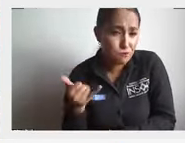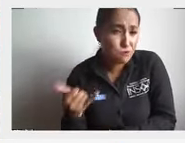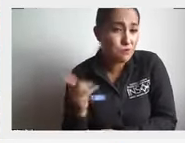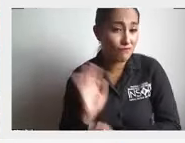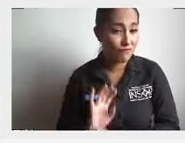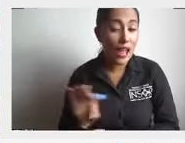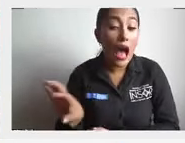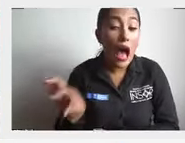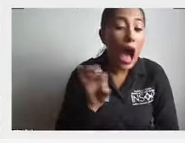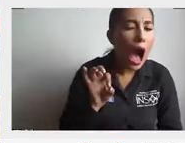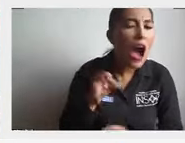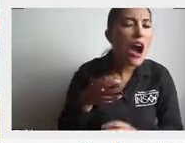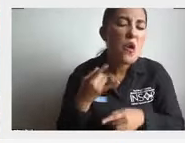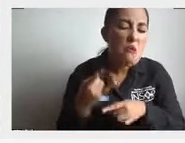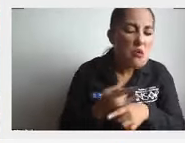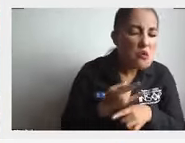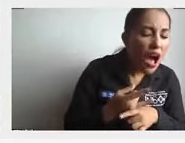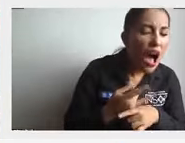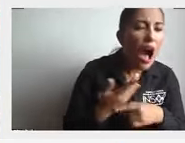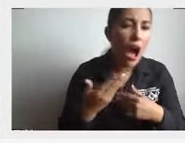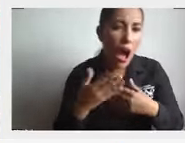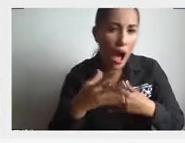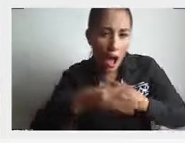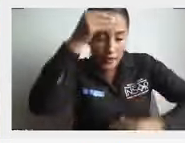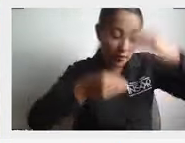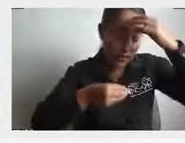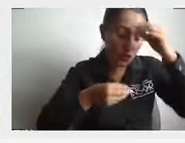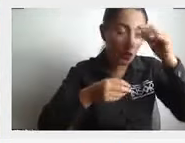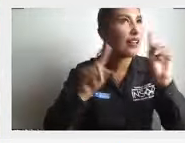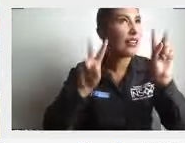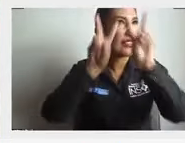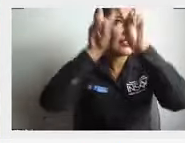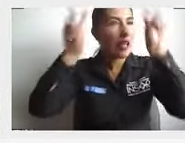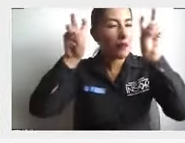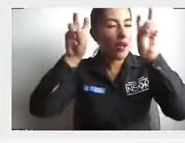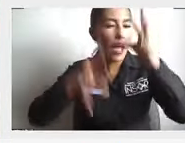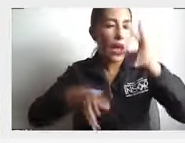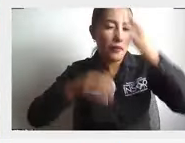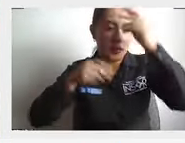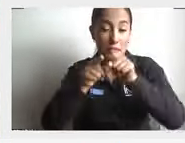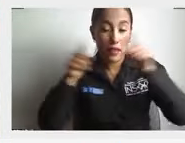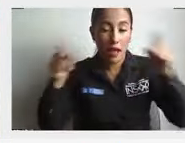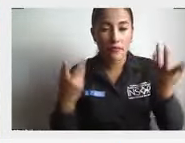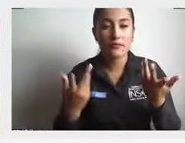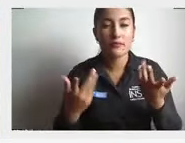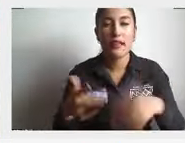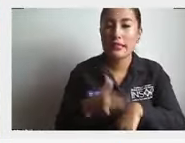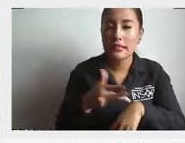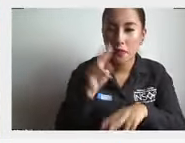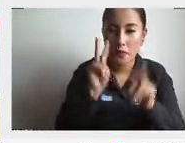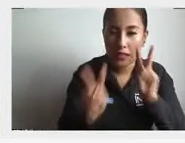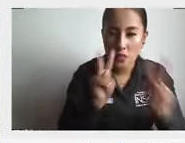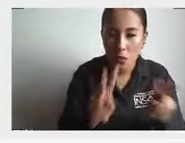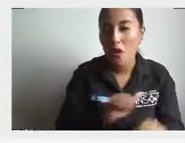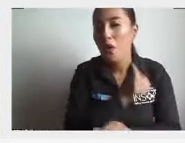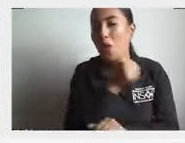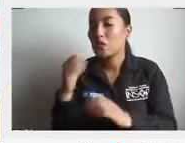les digo, en este momento para generalizar los aprendizajes. Estímulos visuales, otros canales de